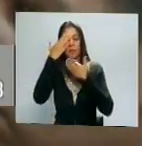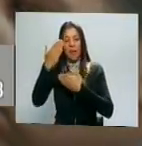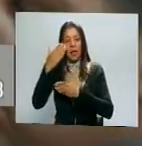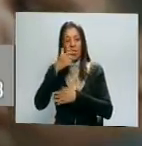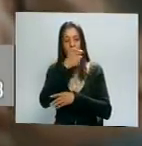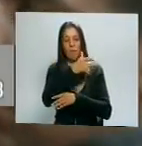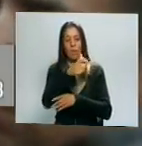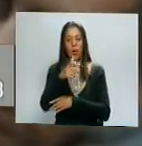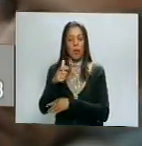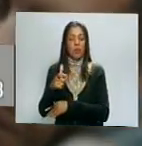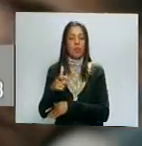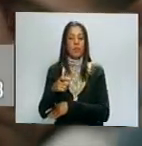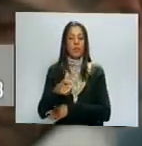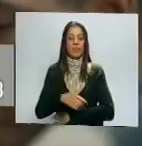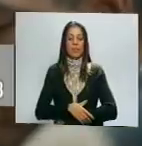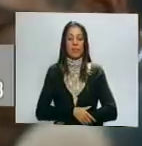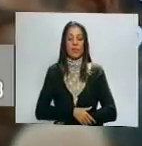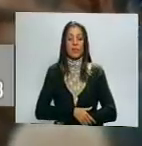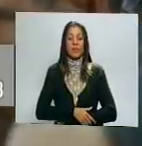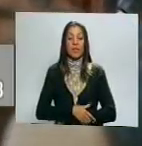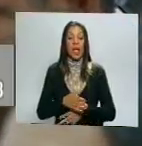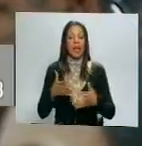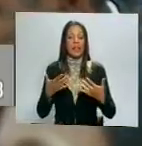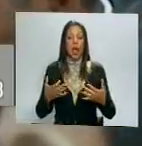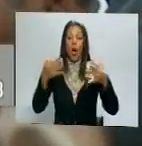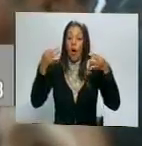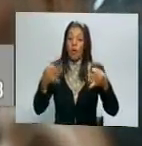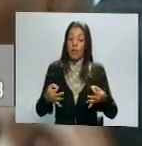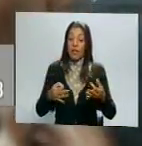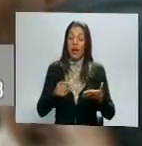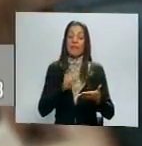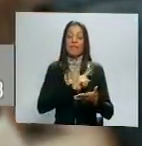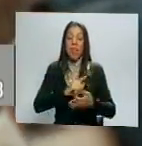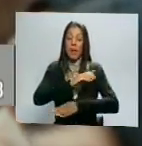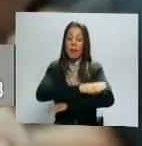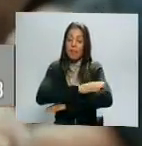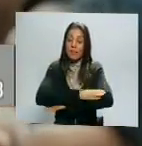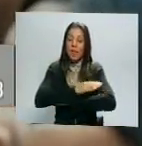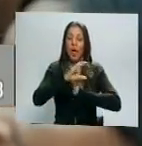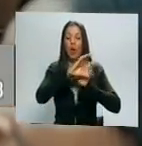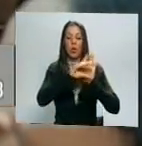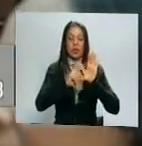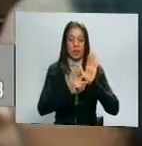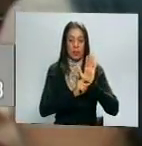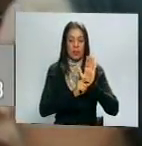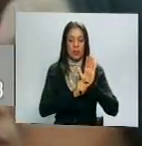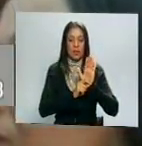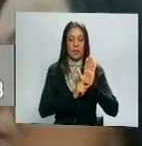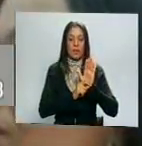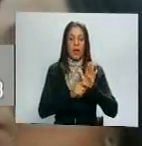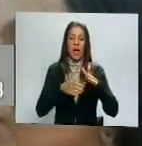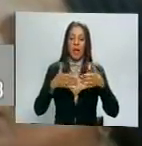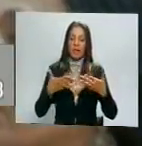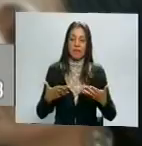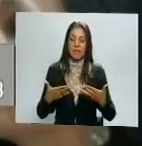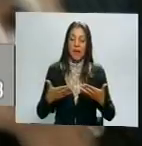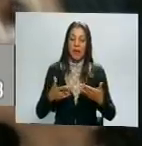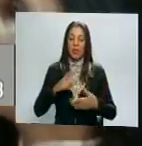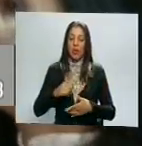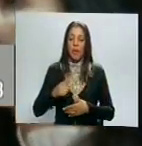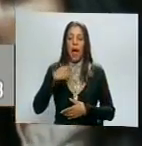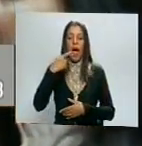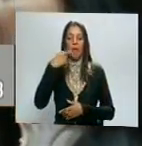país, ante el país. No es el formalismo lo que debe quedar. El formalismo ante quién, no, es la memoria y cuenta